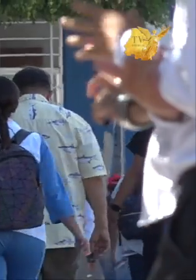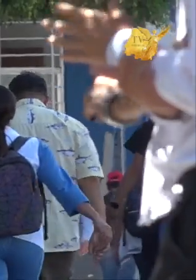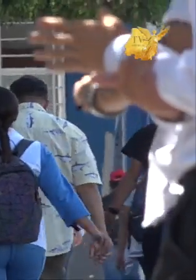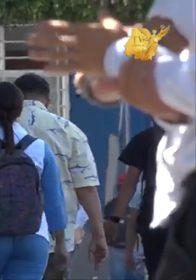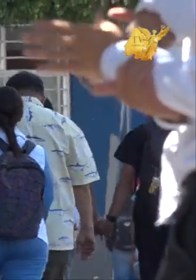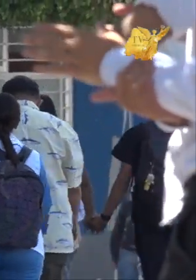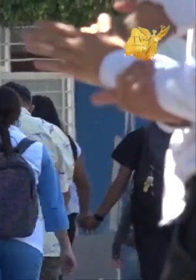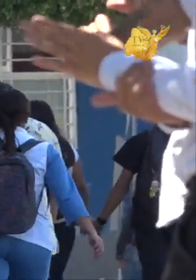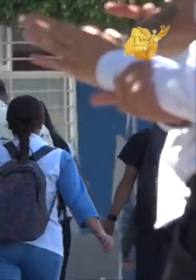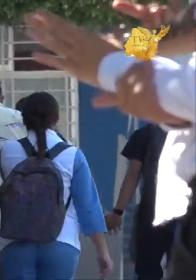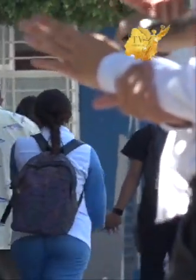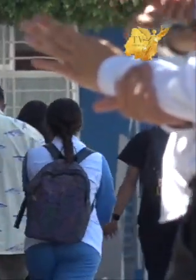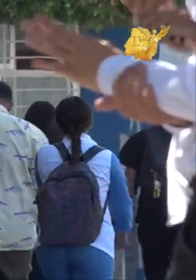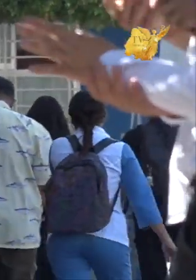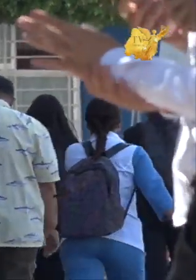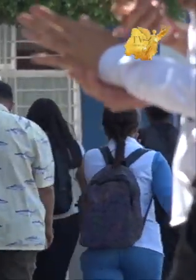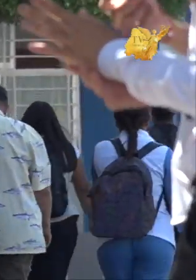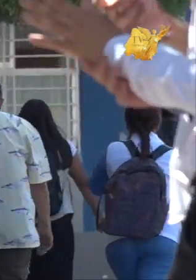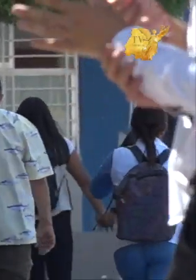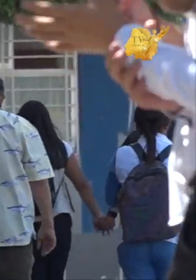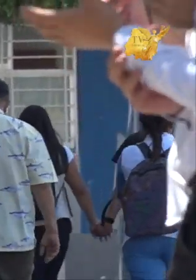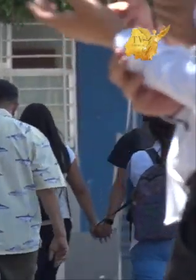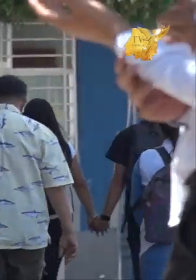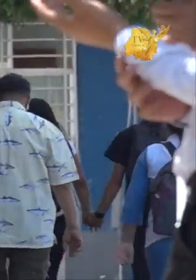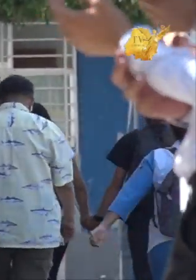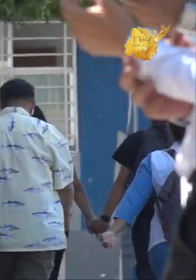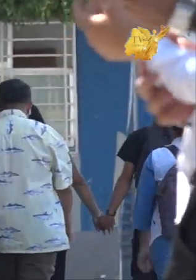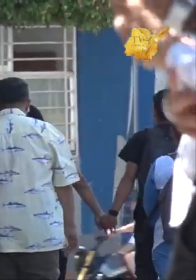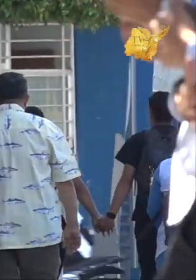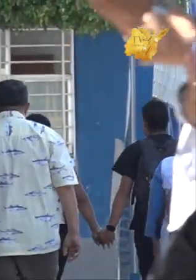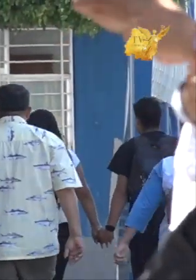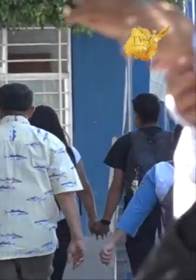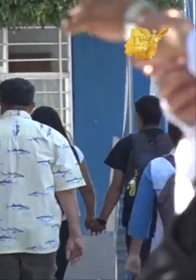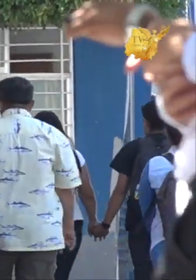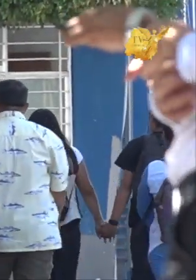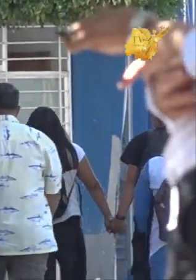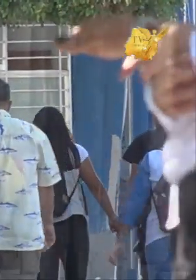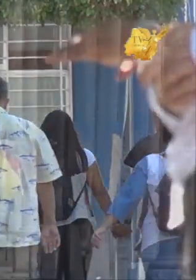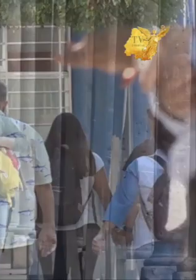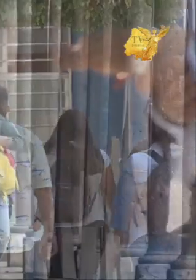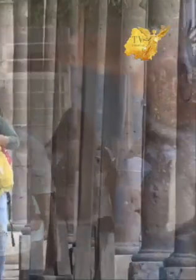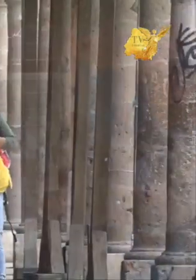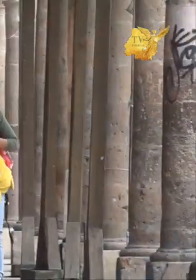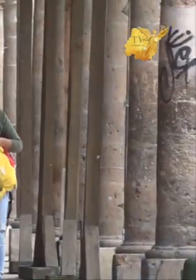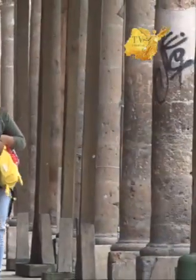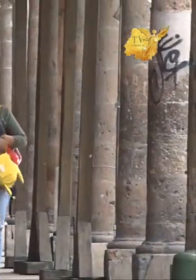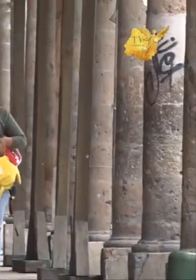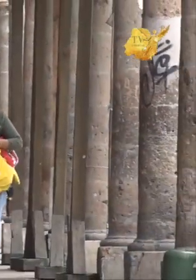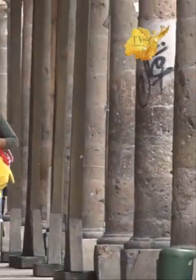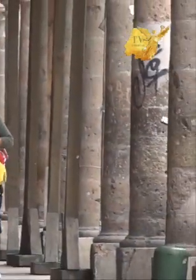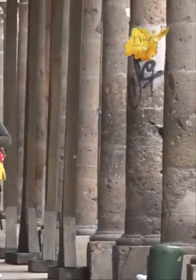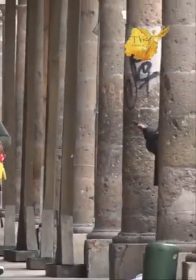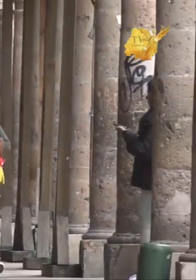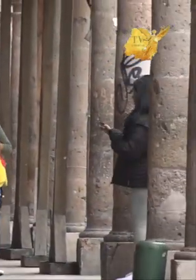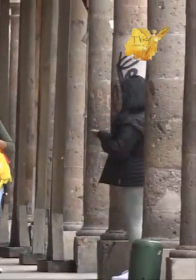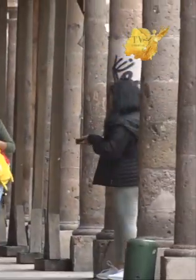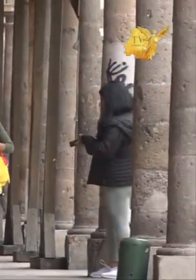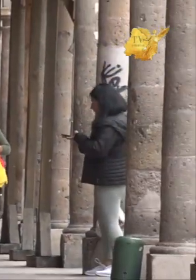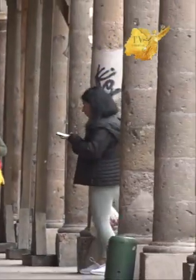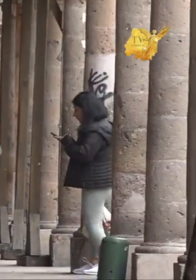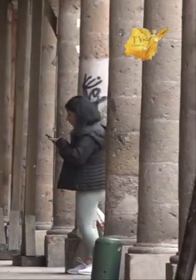experiencia de las y los secretarios que ya tuvieron un cargo regional la decisión fue tomado por unanimidad aprobando así este dictamen y dejando todo